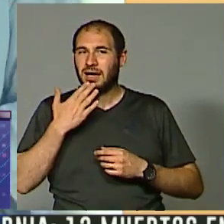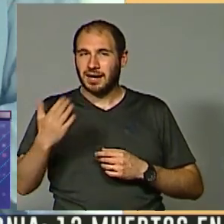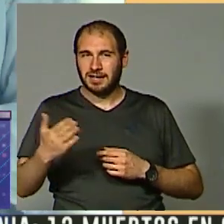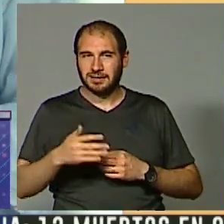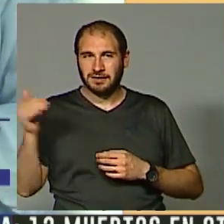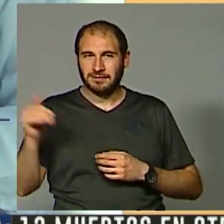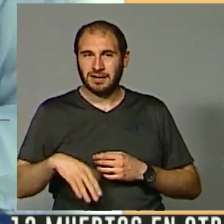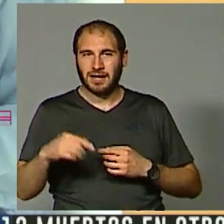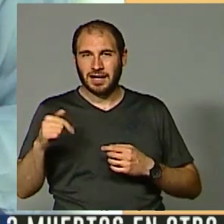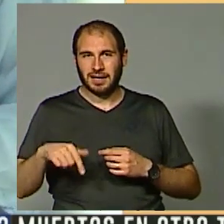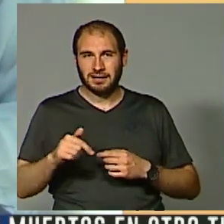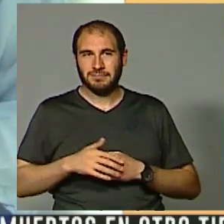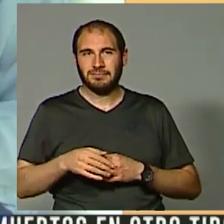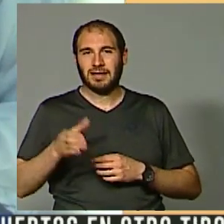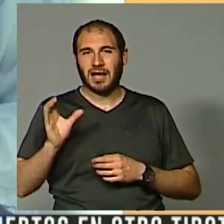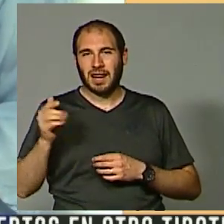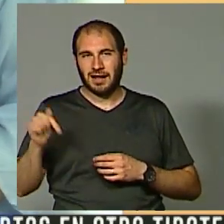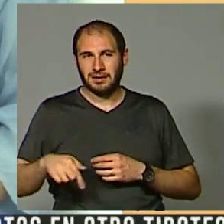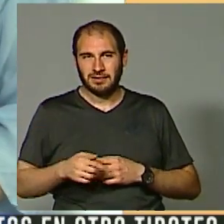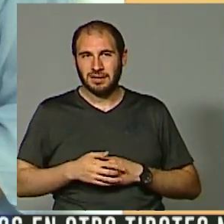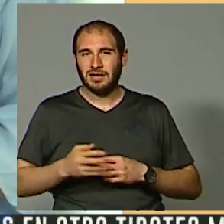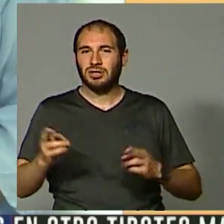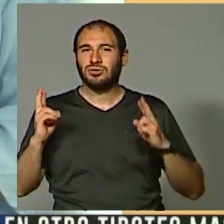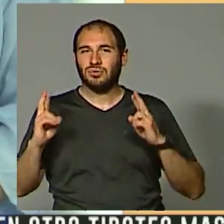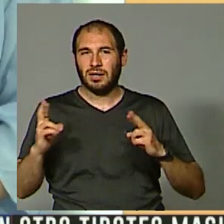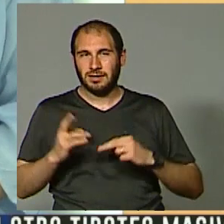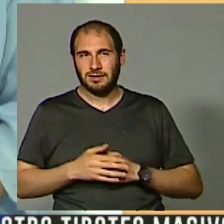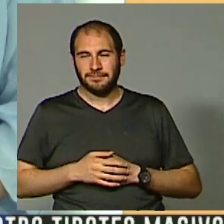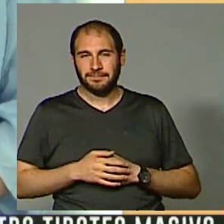gracias por venir hasta el piso del canal. Te deseamos muchísimo